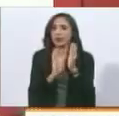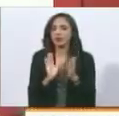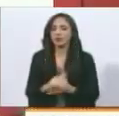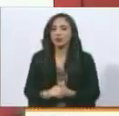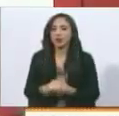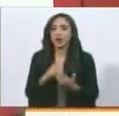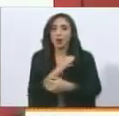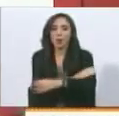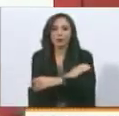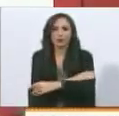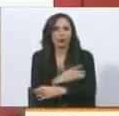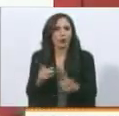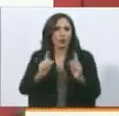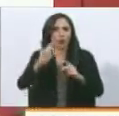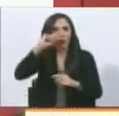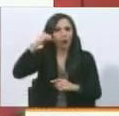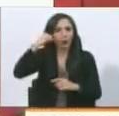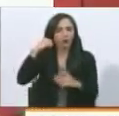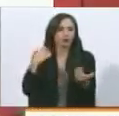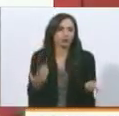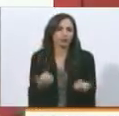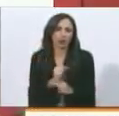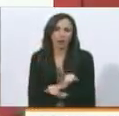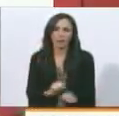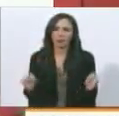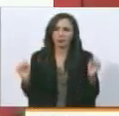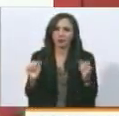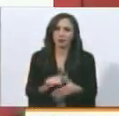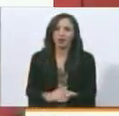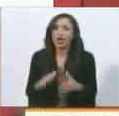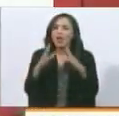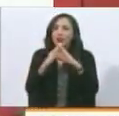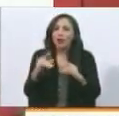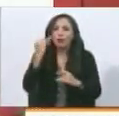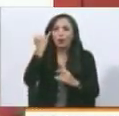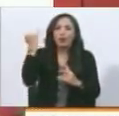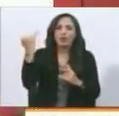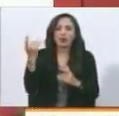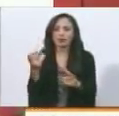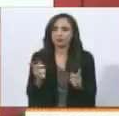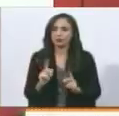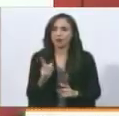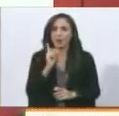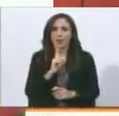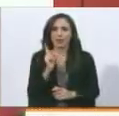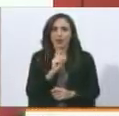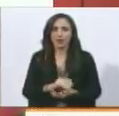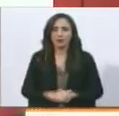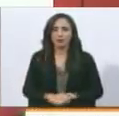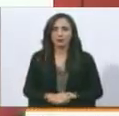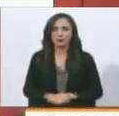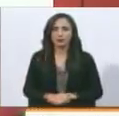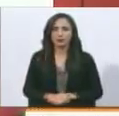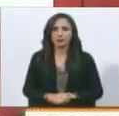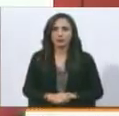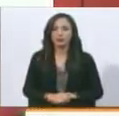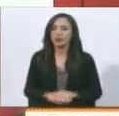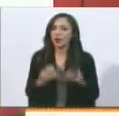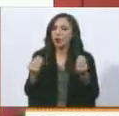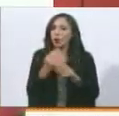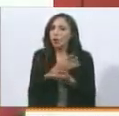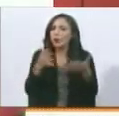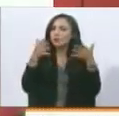que no se acordaba. Di que no te acuerdas, que te van a creer, todos te van a creer. ¡Arajo mía! ¿Cómo le vas a recomendar